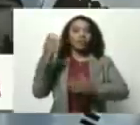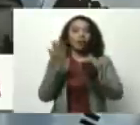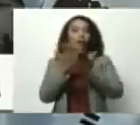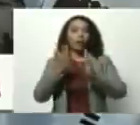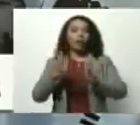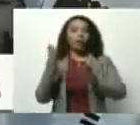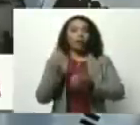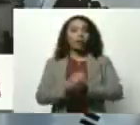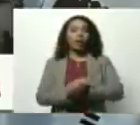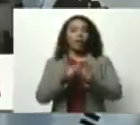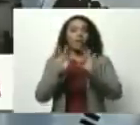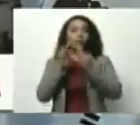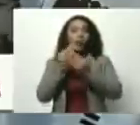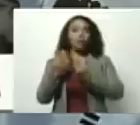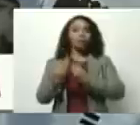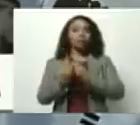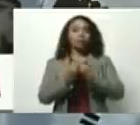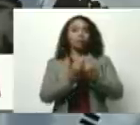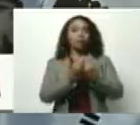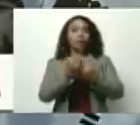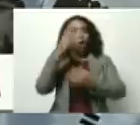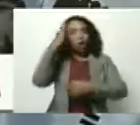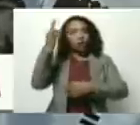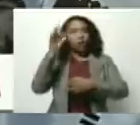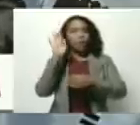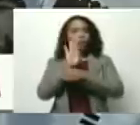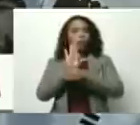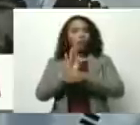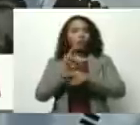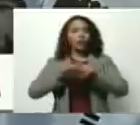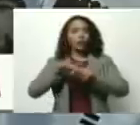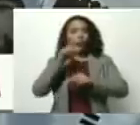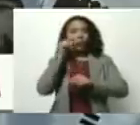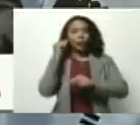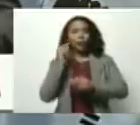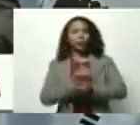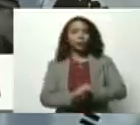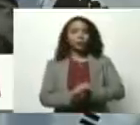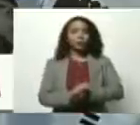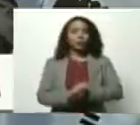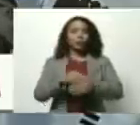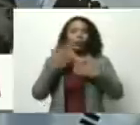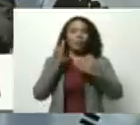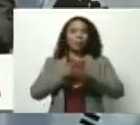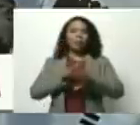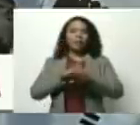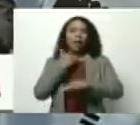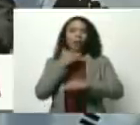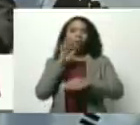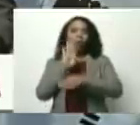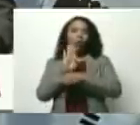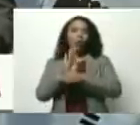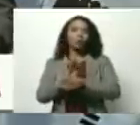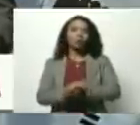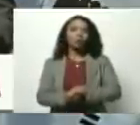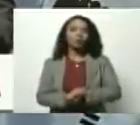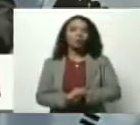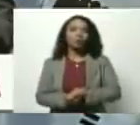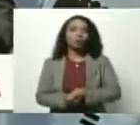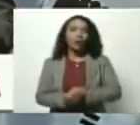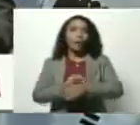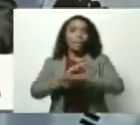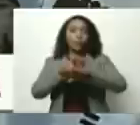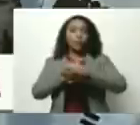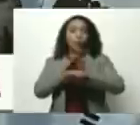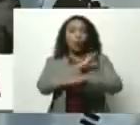y sus familiares. Acompañar al Consejo de Protección de Niños, Niñas y Adolescentes los casos que requieran medidas de protección. Al Ministerio